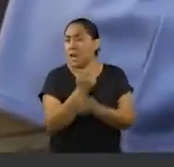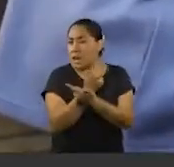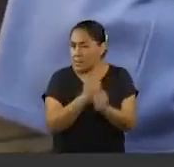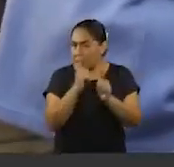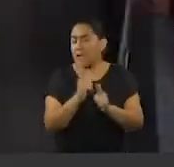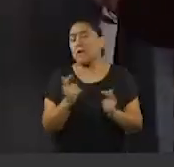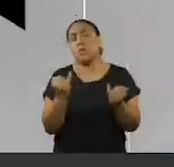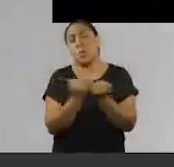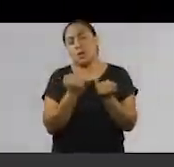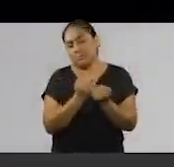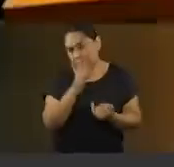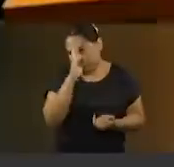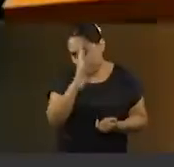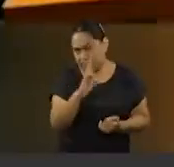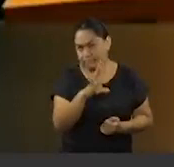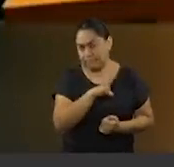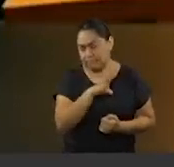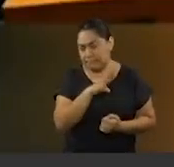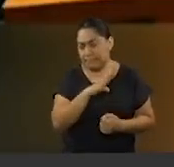respeto.